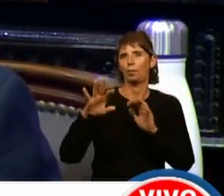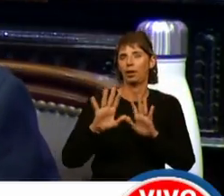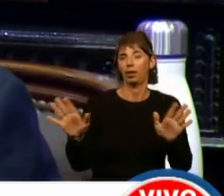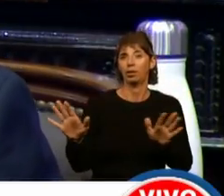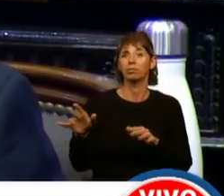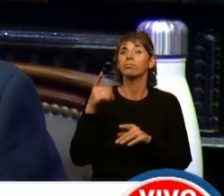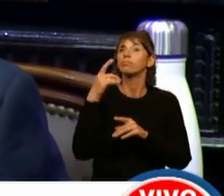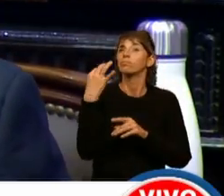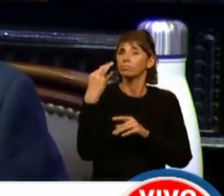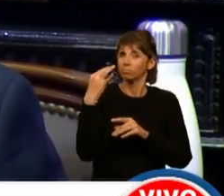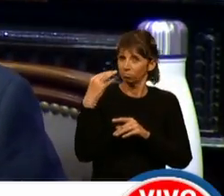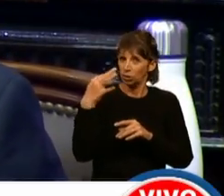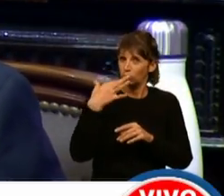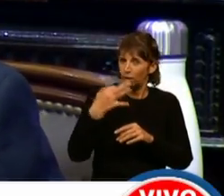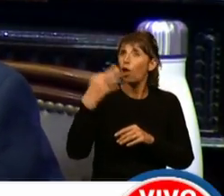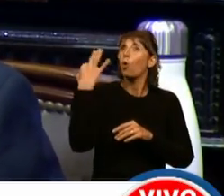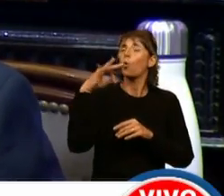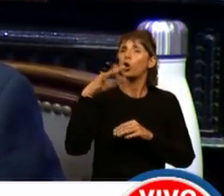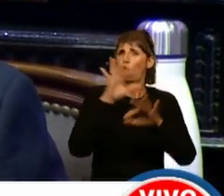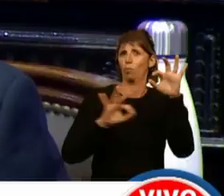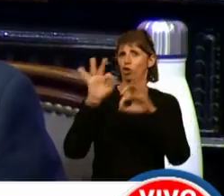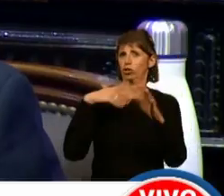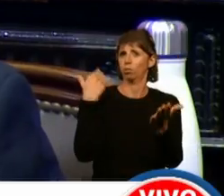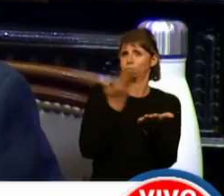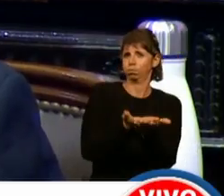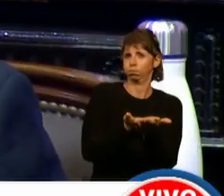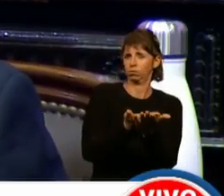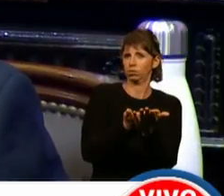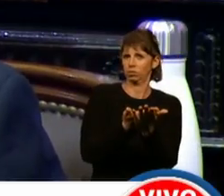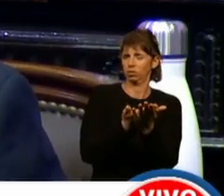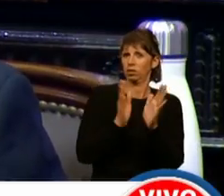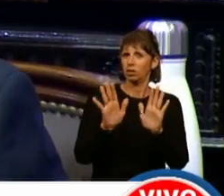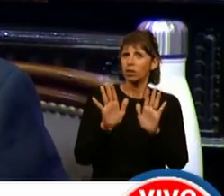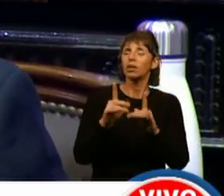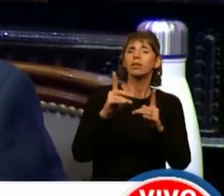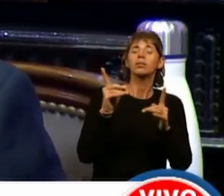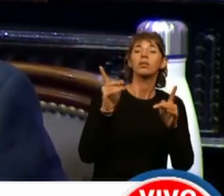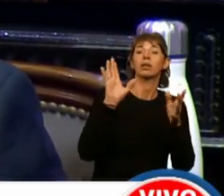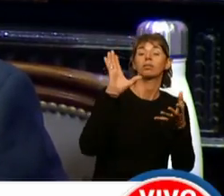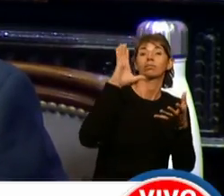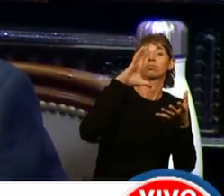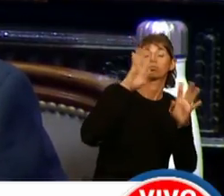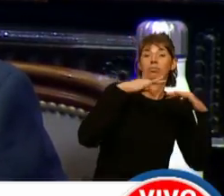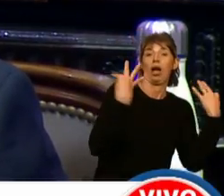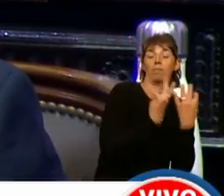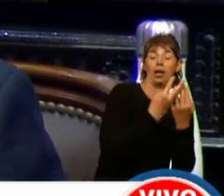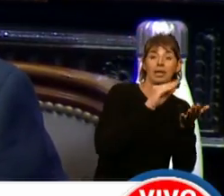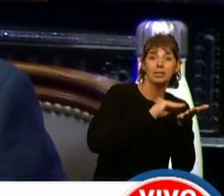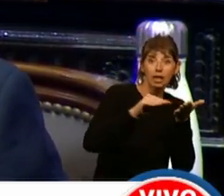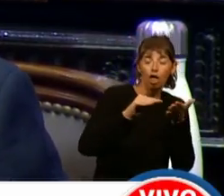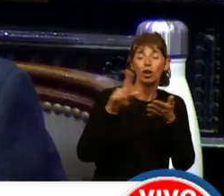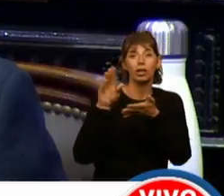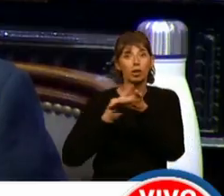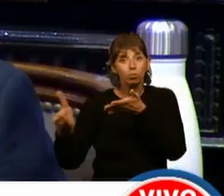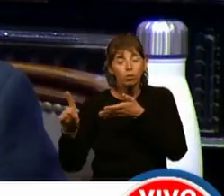fue el único proyecto tanto de la cámara de diputados como la de senadores que plantearán la ampliación a todo el territorio